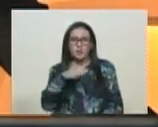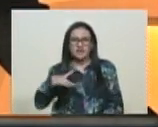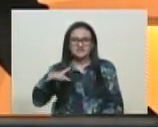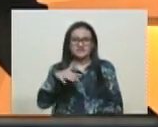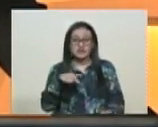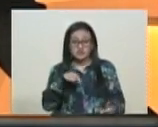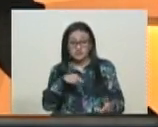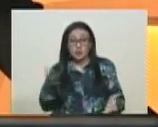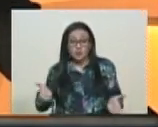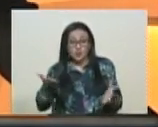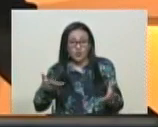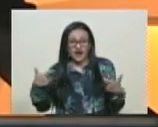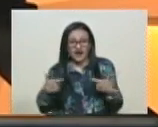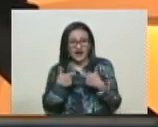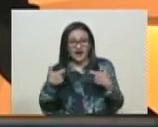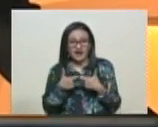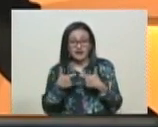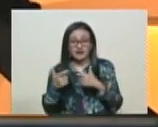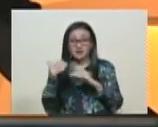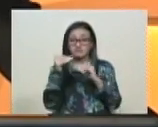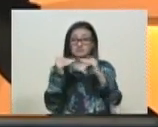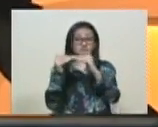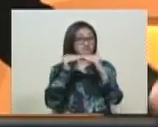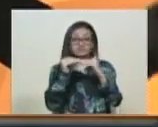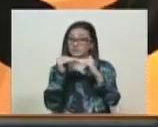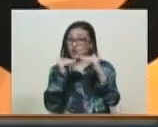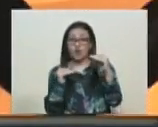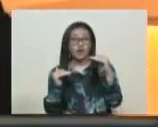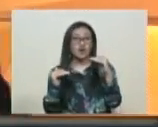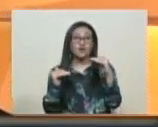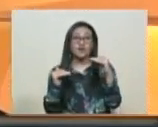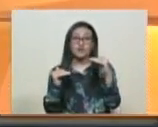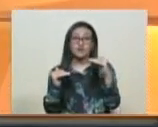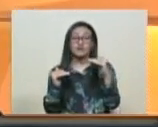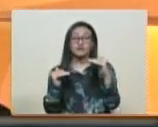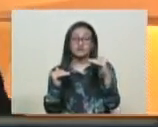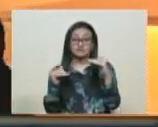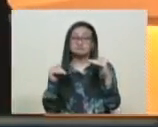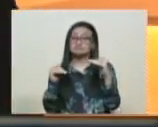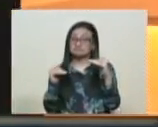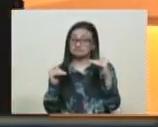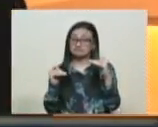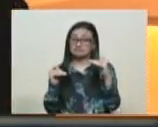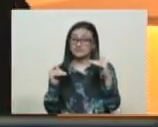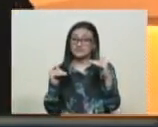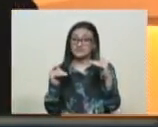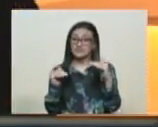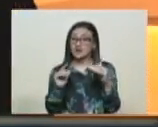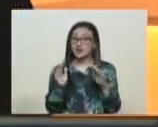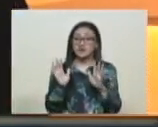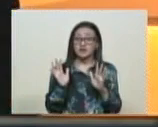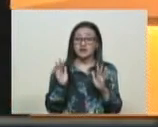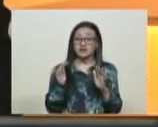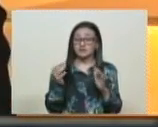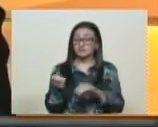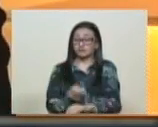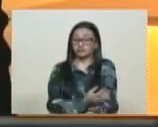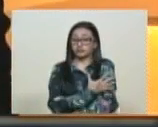guerra, que reproduce desigualdad. Y cuando vemos las cifras de desigualdad, no son menos